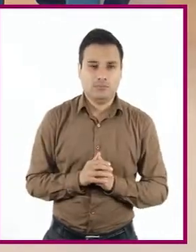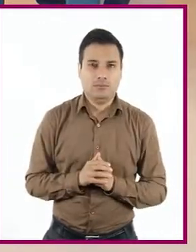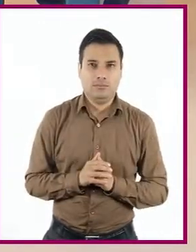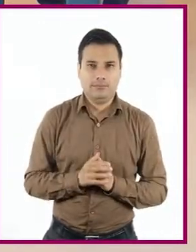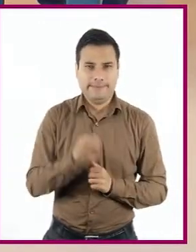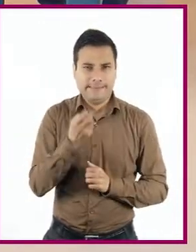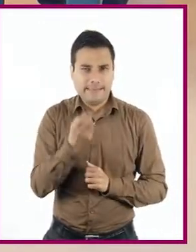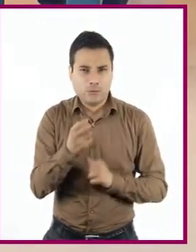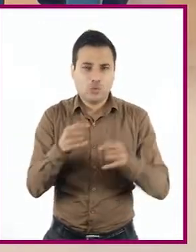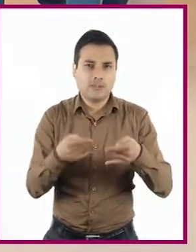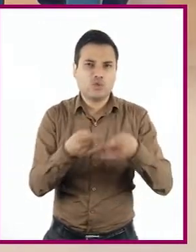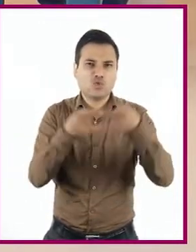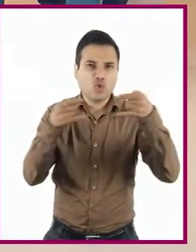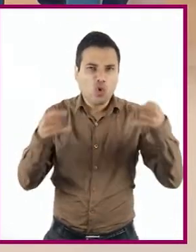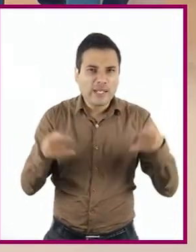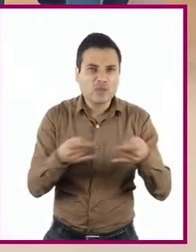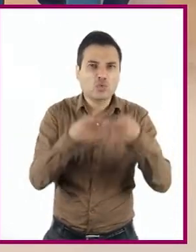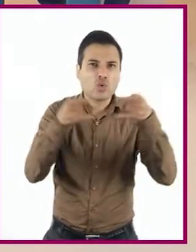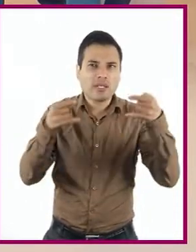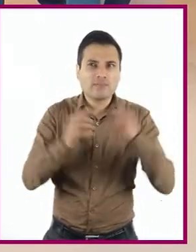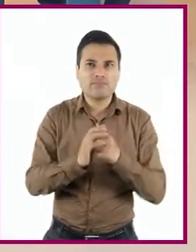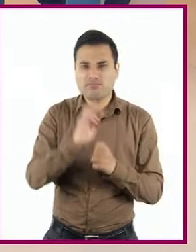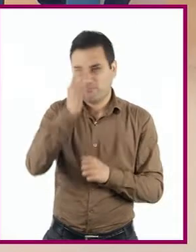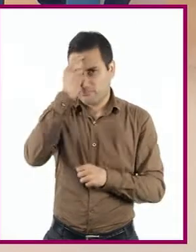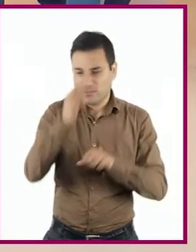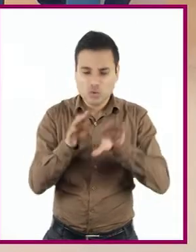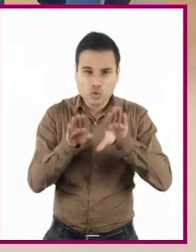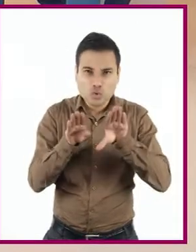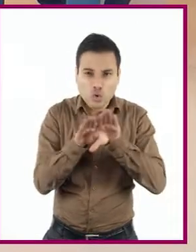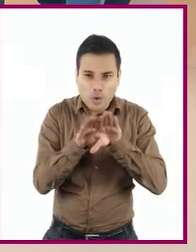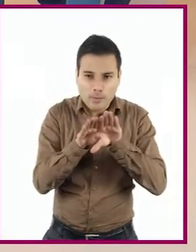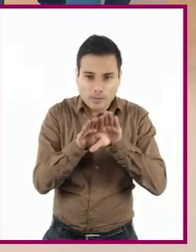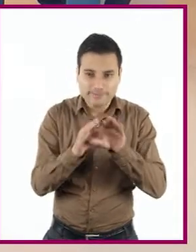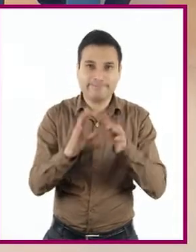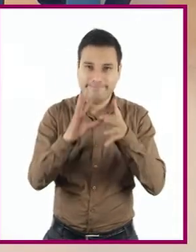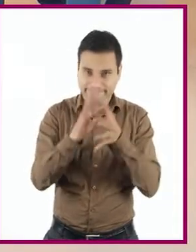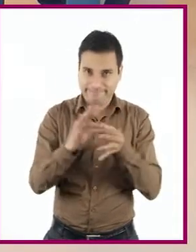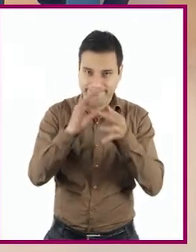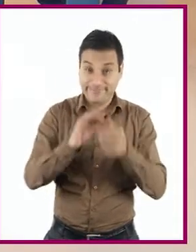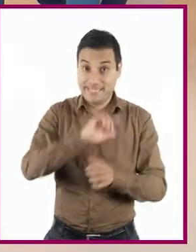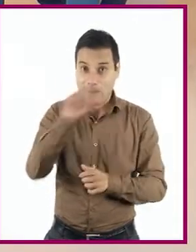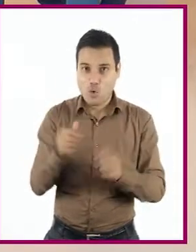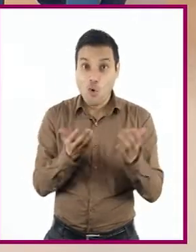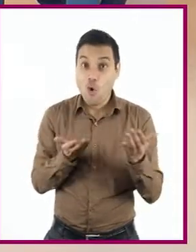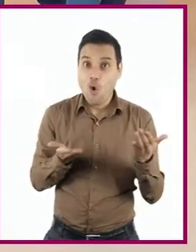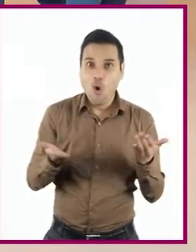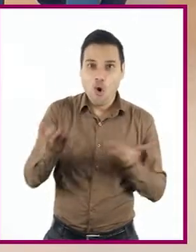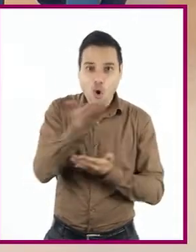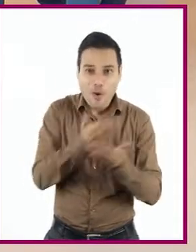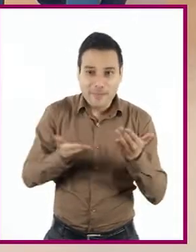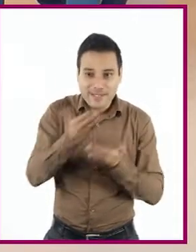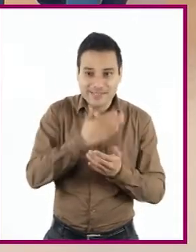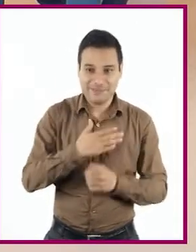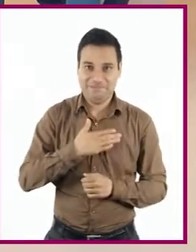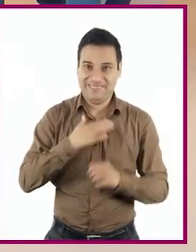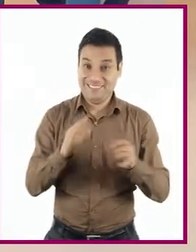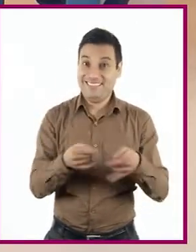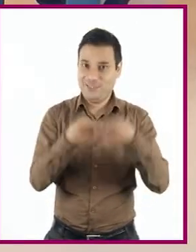éstas recuperan las memorias. Además, vamos a compartirles nuestras